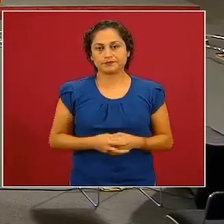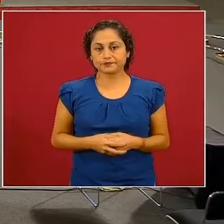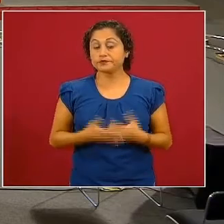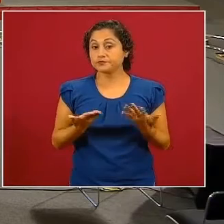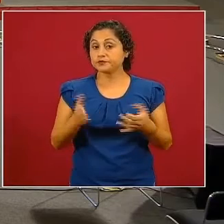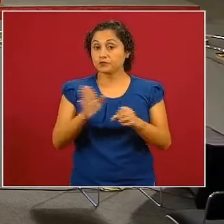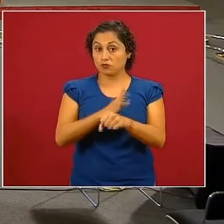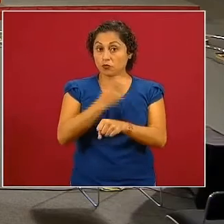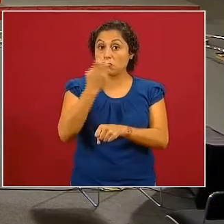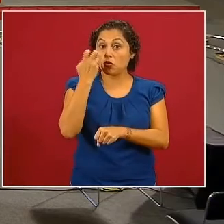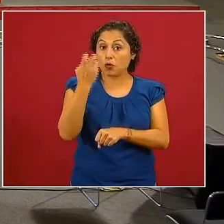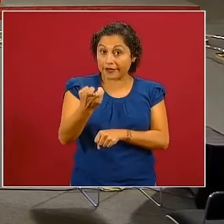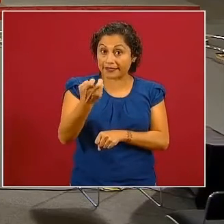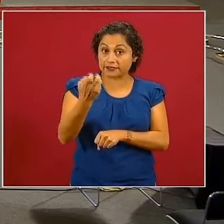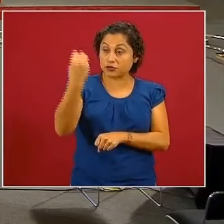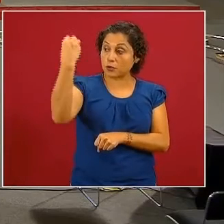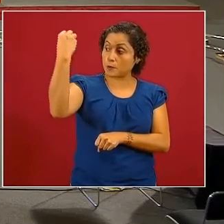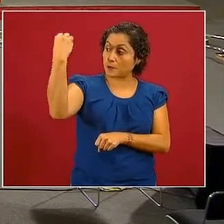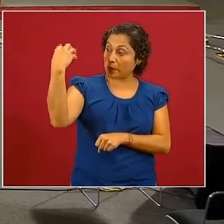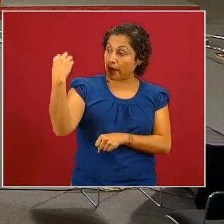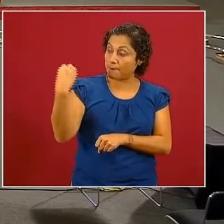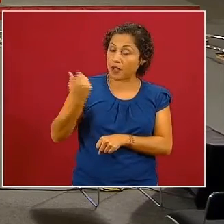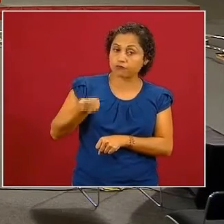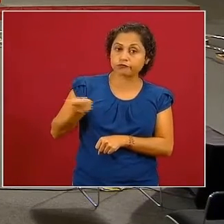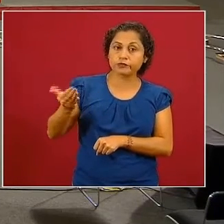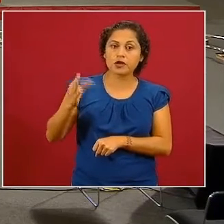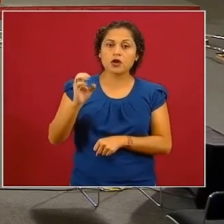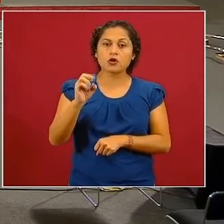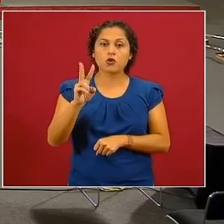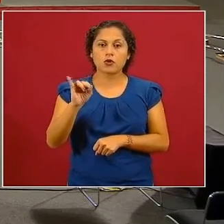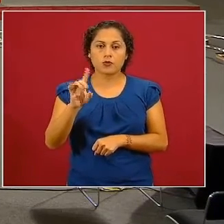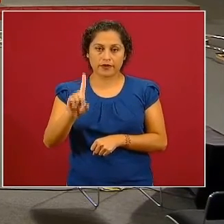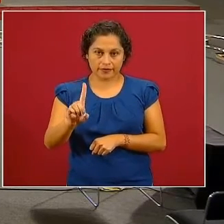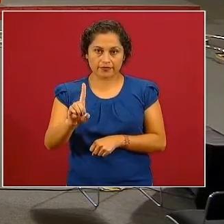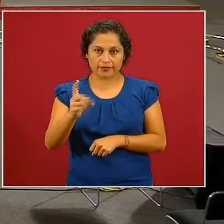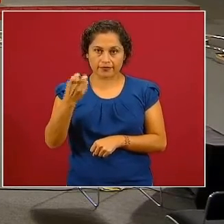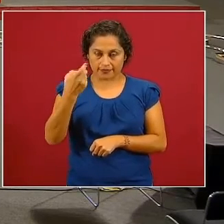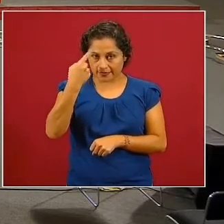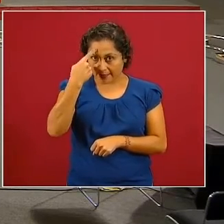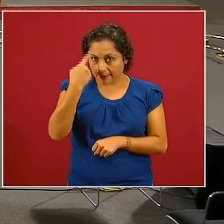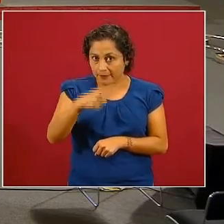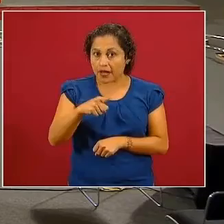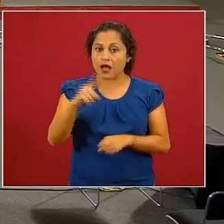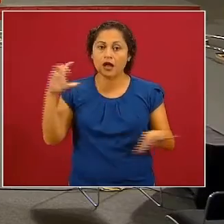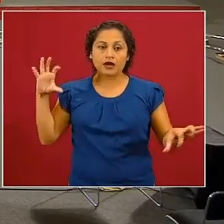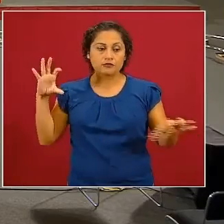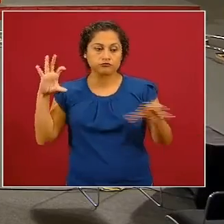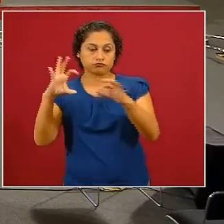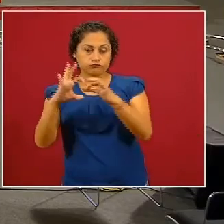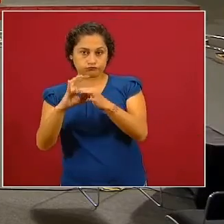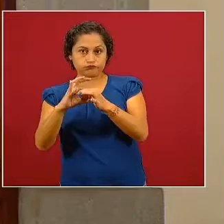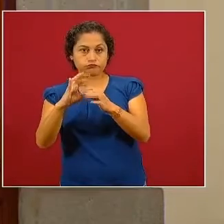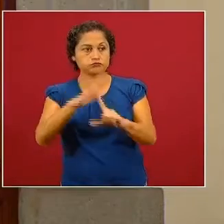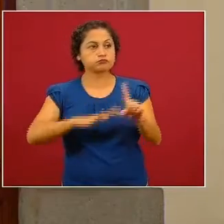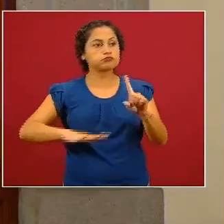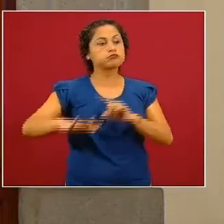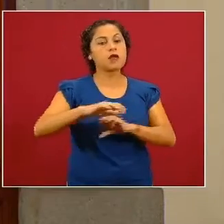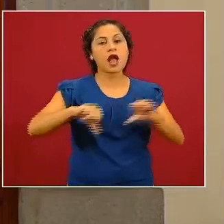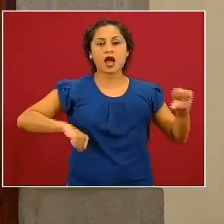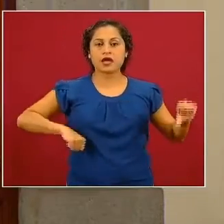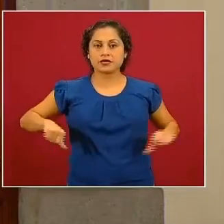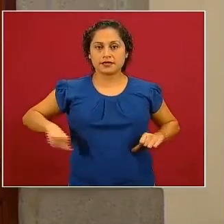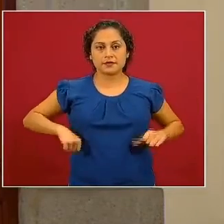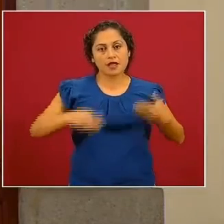el semáforo de riesgo COVID, que es el instrumento, la intervención que en su momento permite llevar a cabo